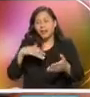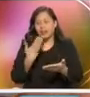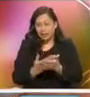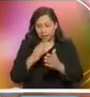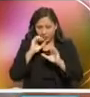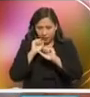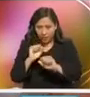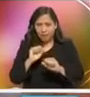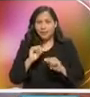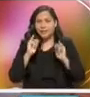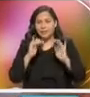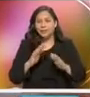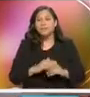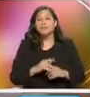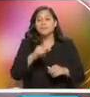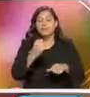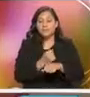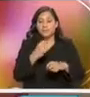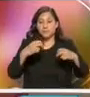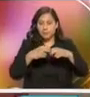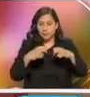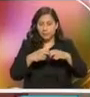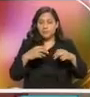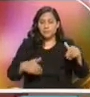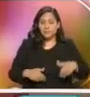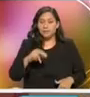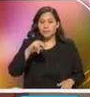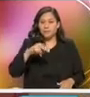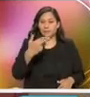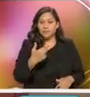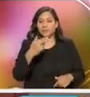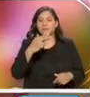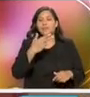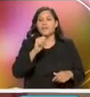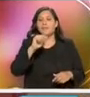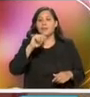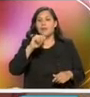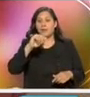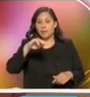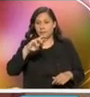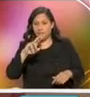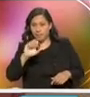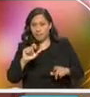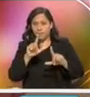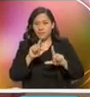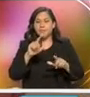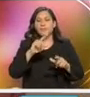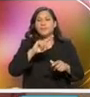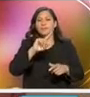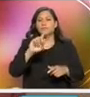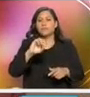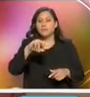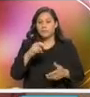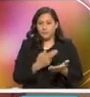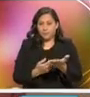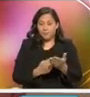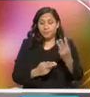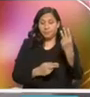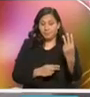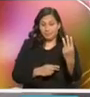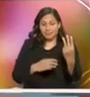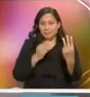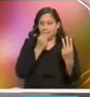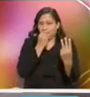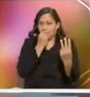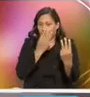no dejen de ir a ver Tenis en el Teatro NH, en Amberes y Liverpool en la zona rosa. Excelente. 3 recomendaciones muy